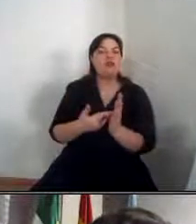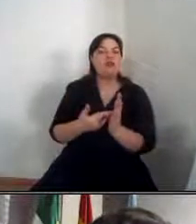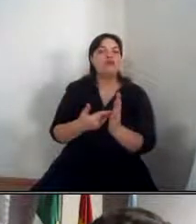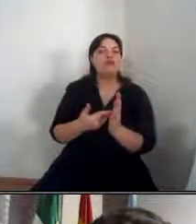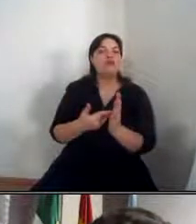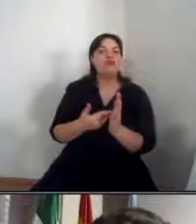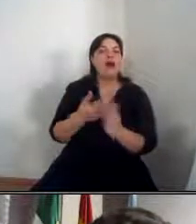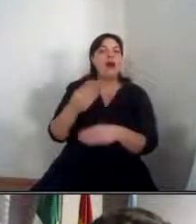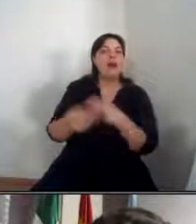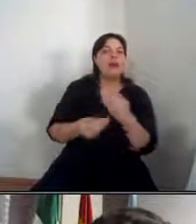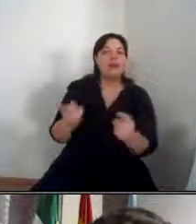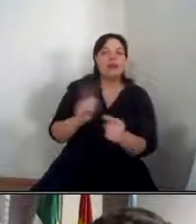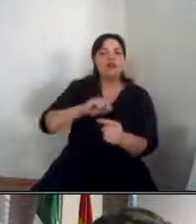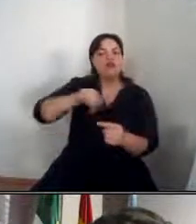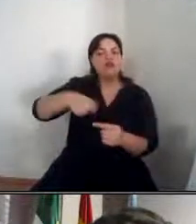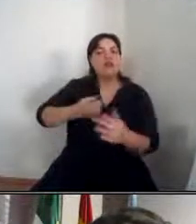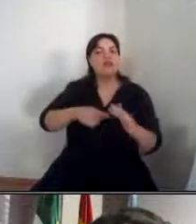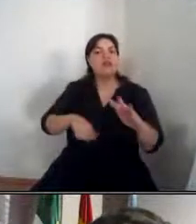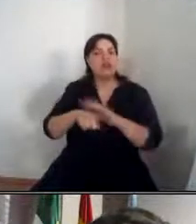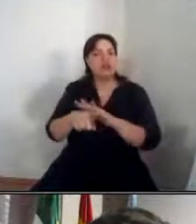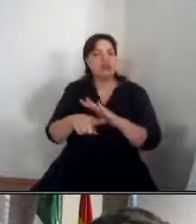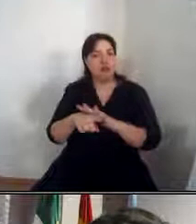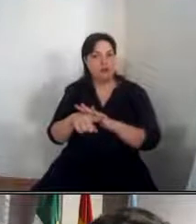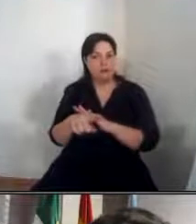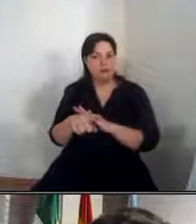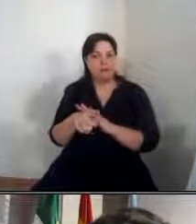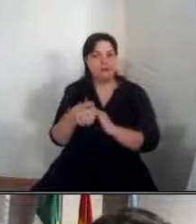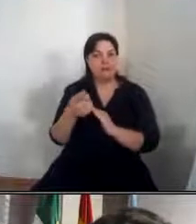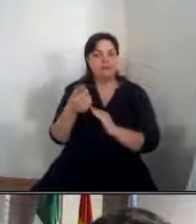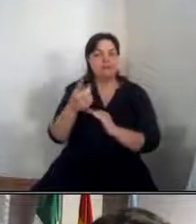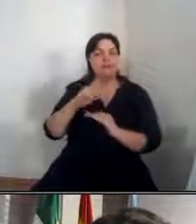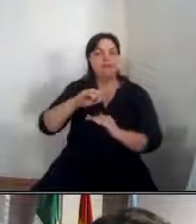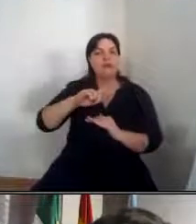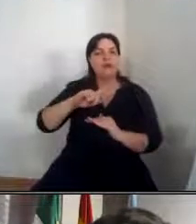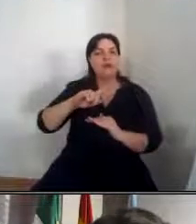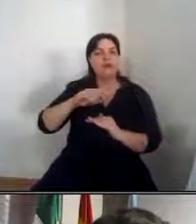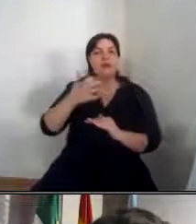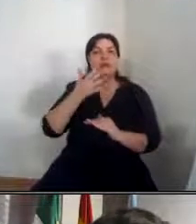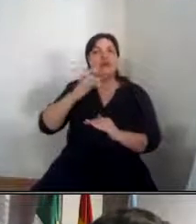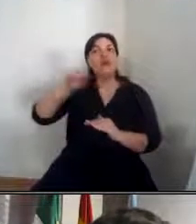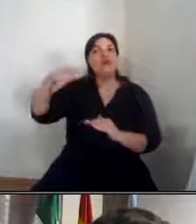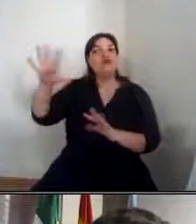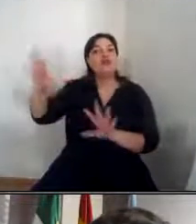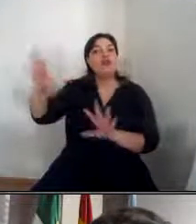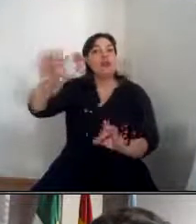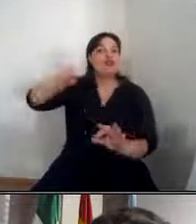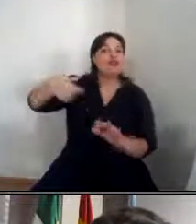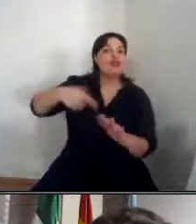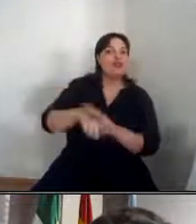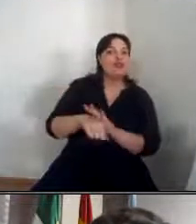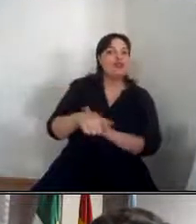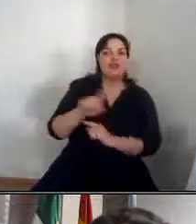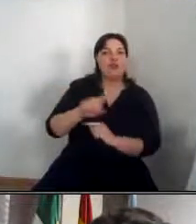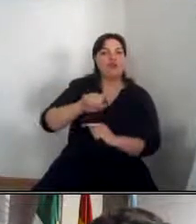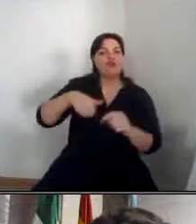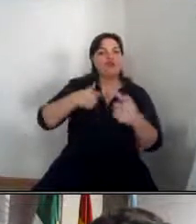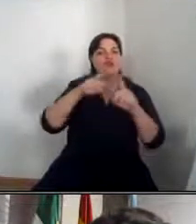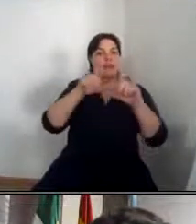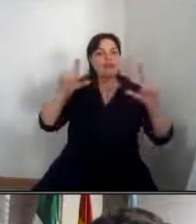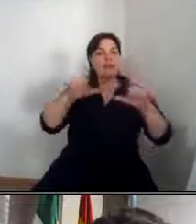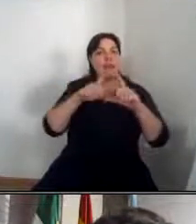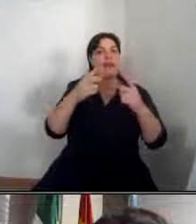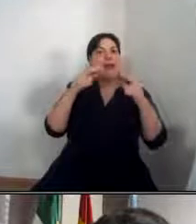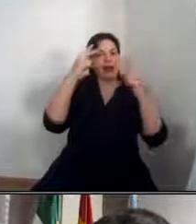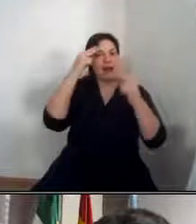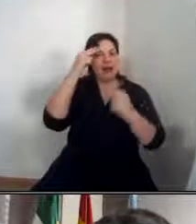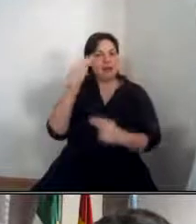somos gestores, no podemos ser gestores de lo que otros decidan. Somos entidades responsables, con